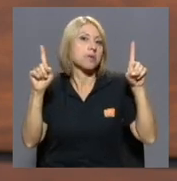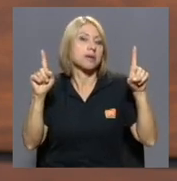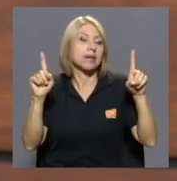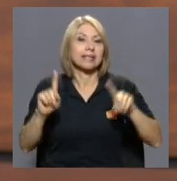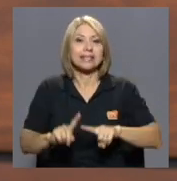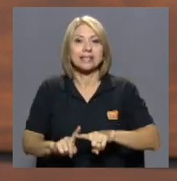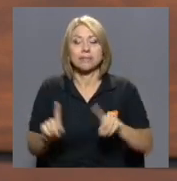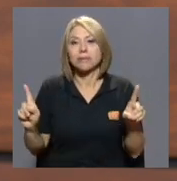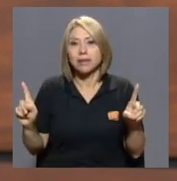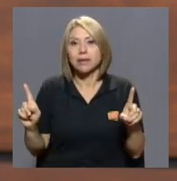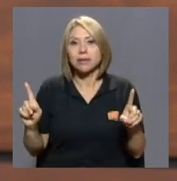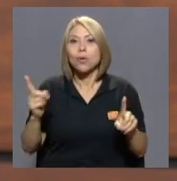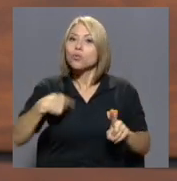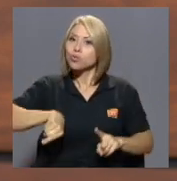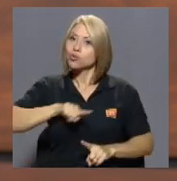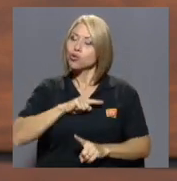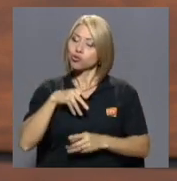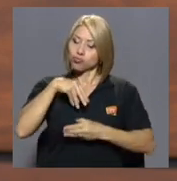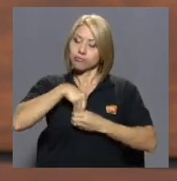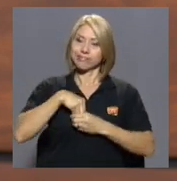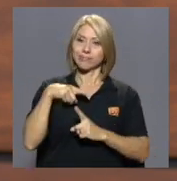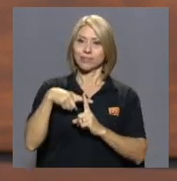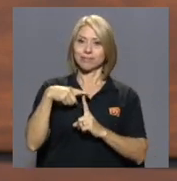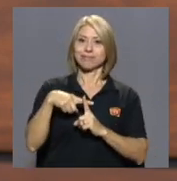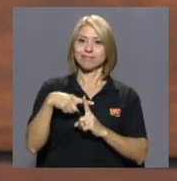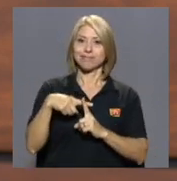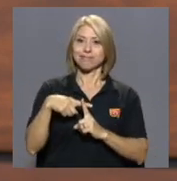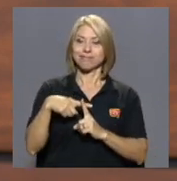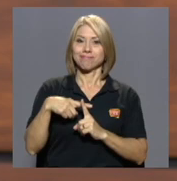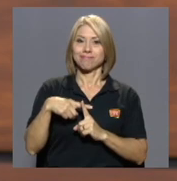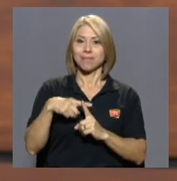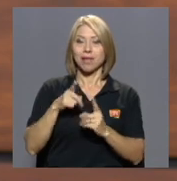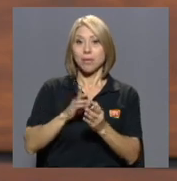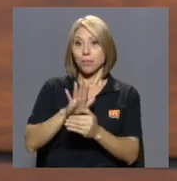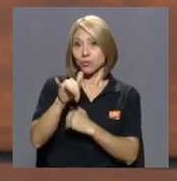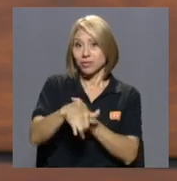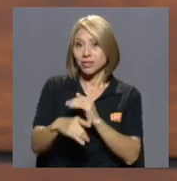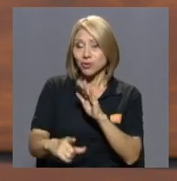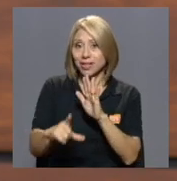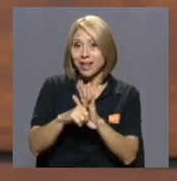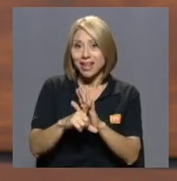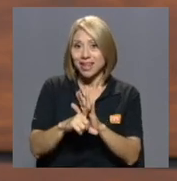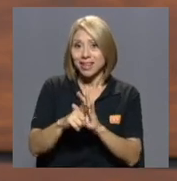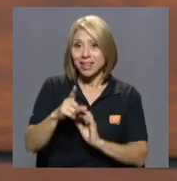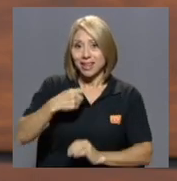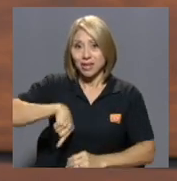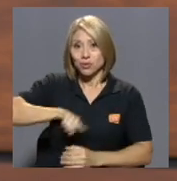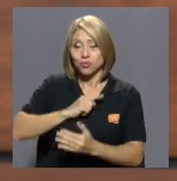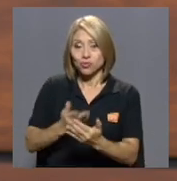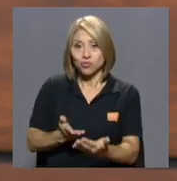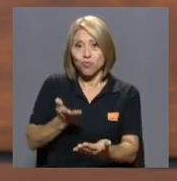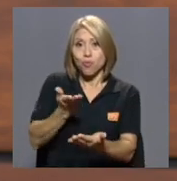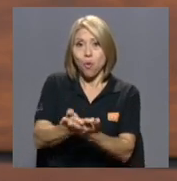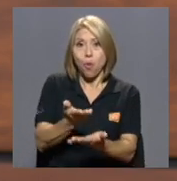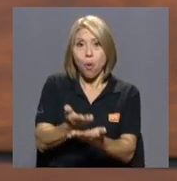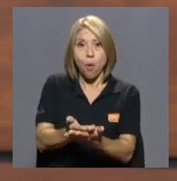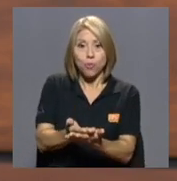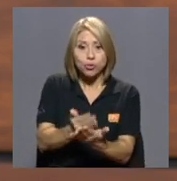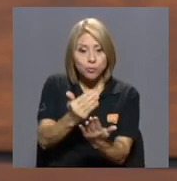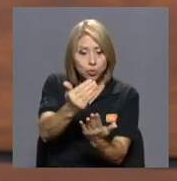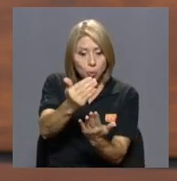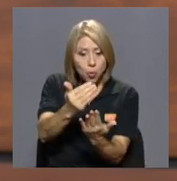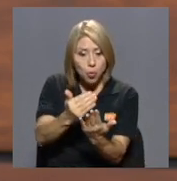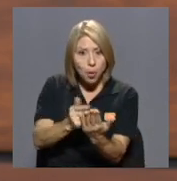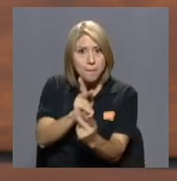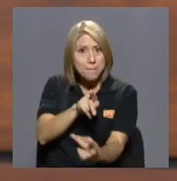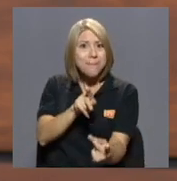embargo, estamos optimistas. El proyecto de ley que propusimos no es perfecto, o sea, por